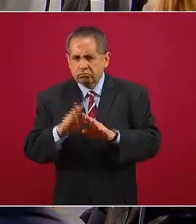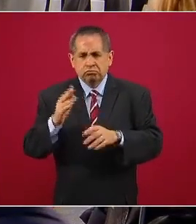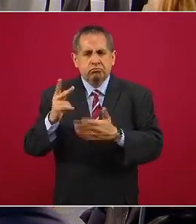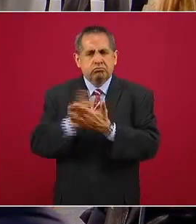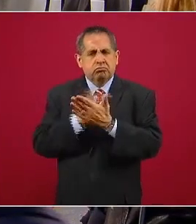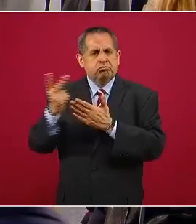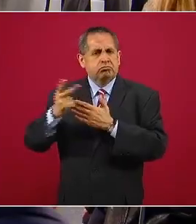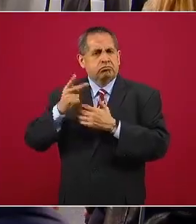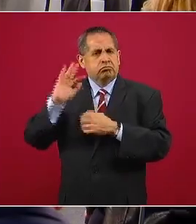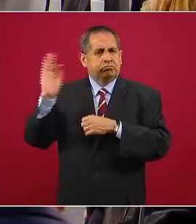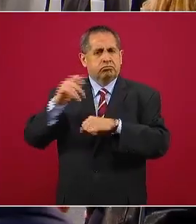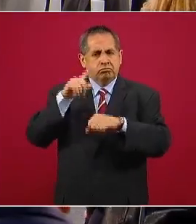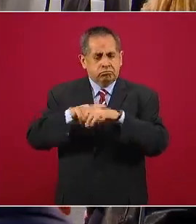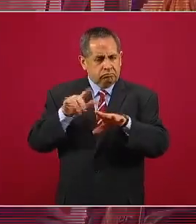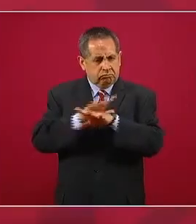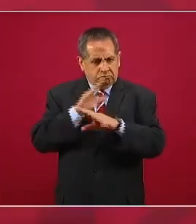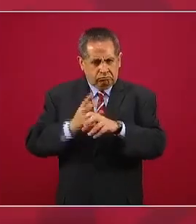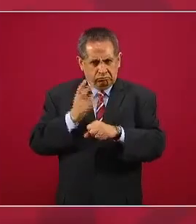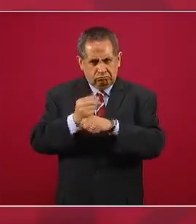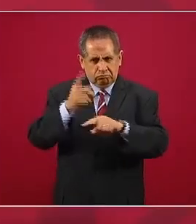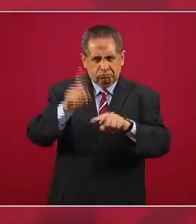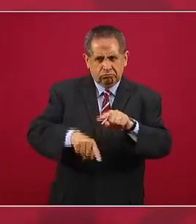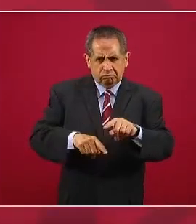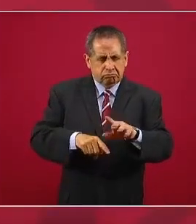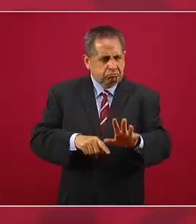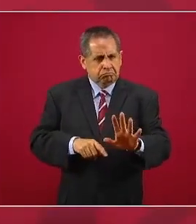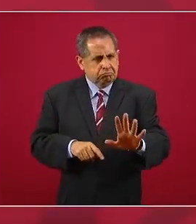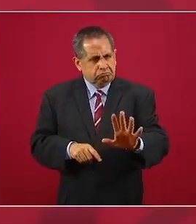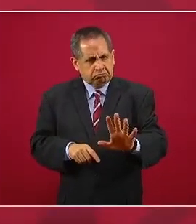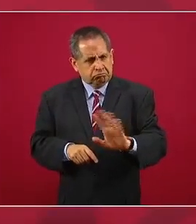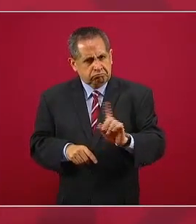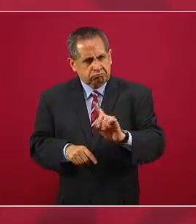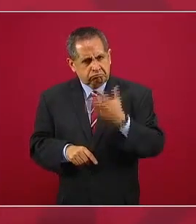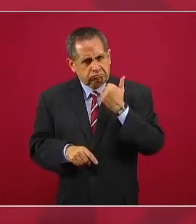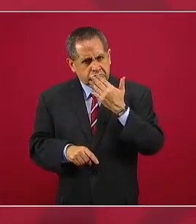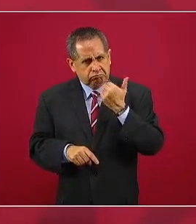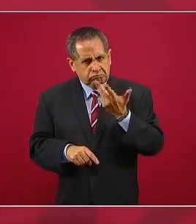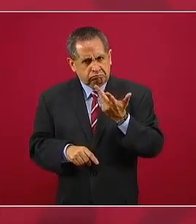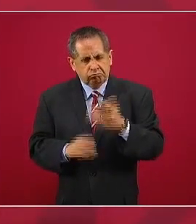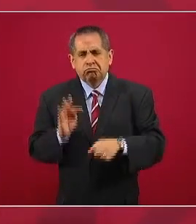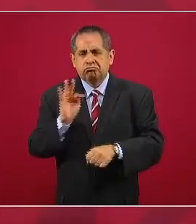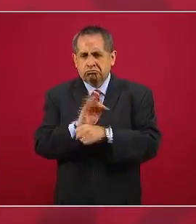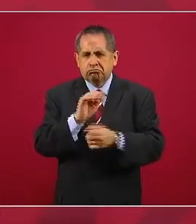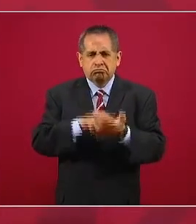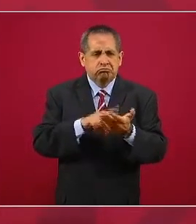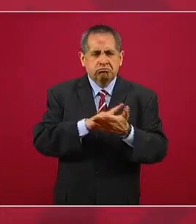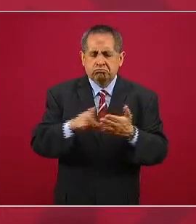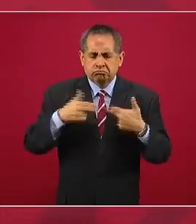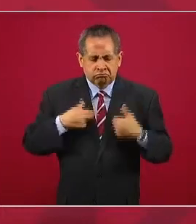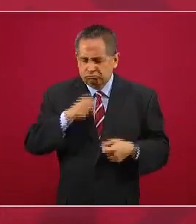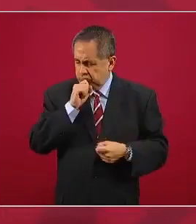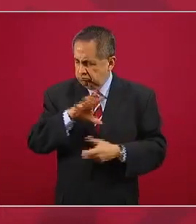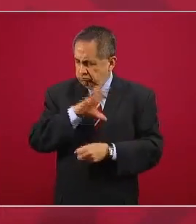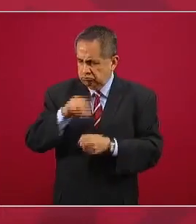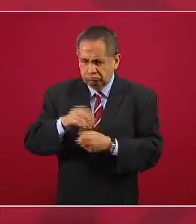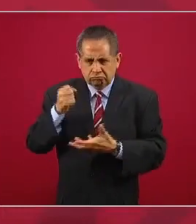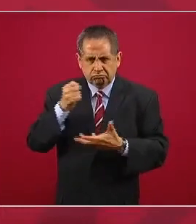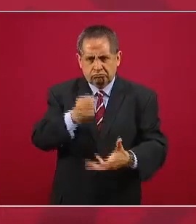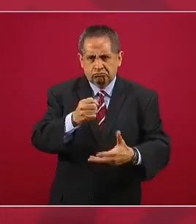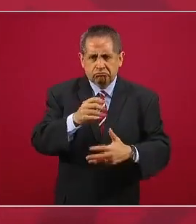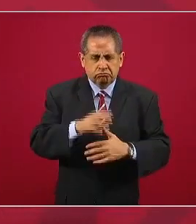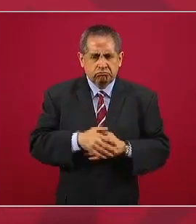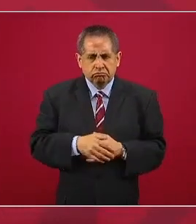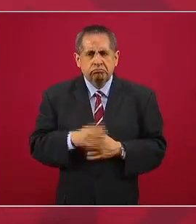federal para lo que tiene que ver con la defensa de los derechos humanos. Sí